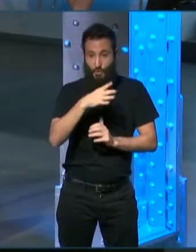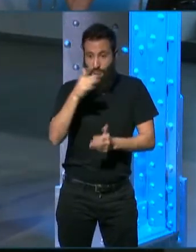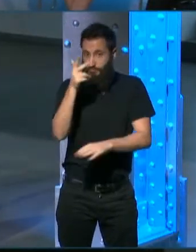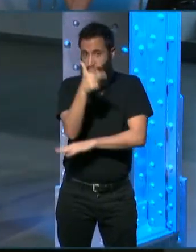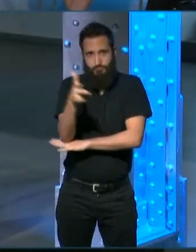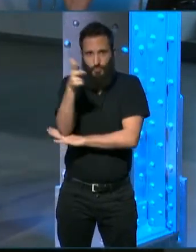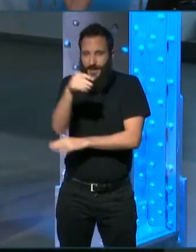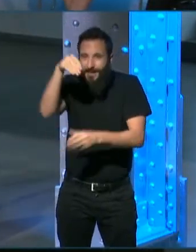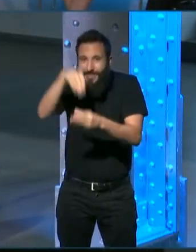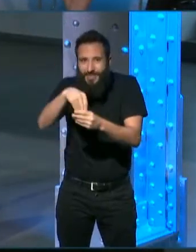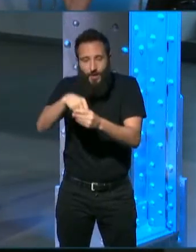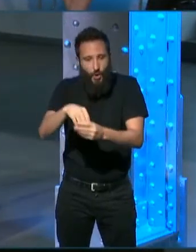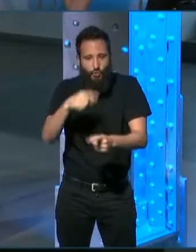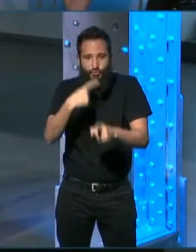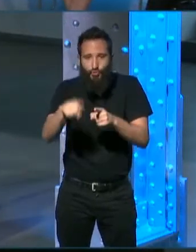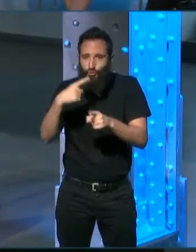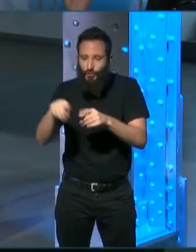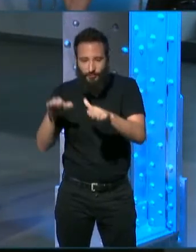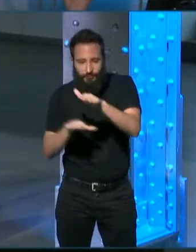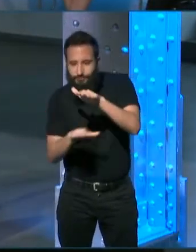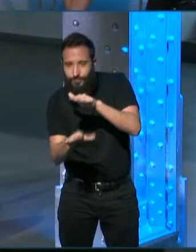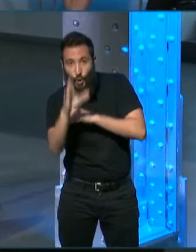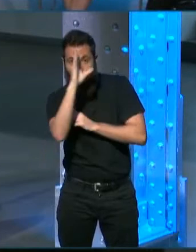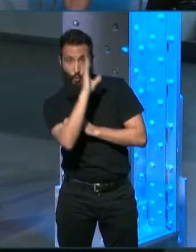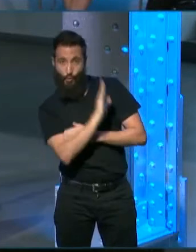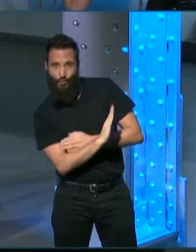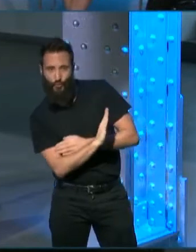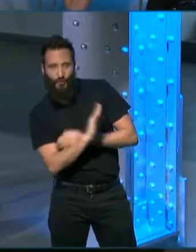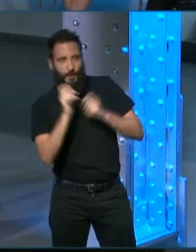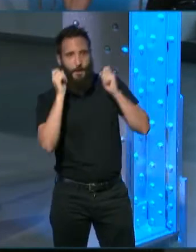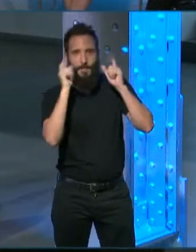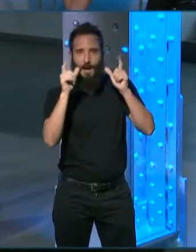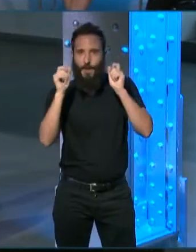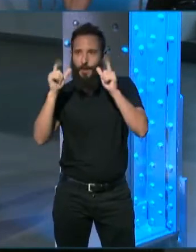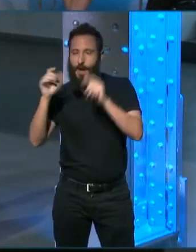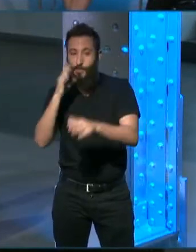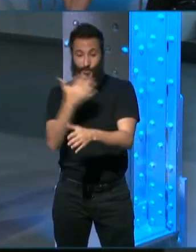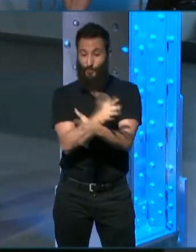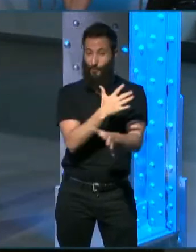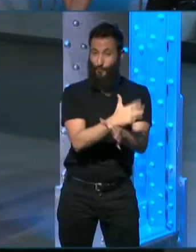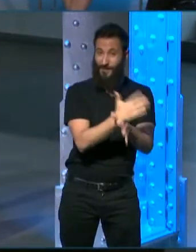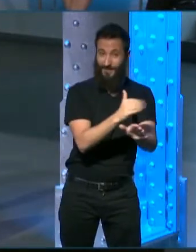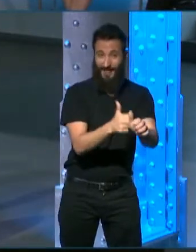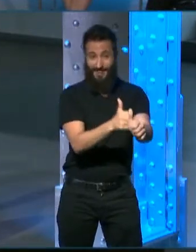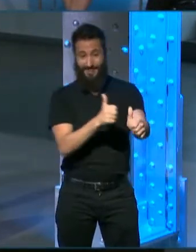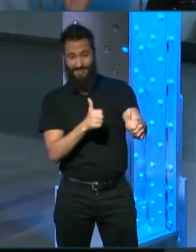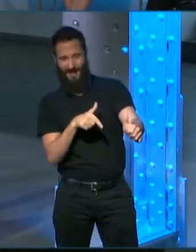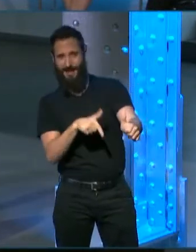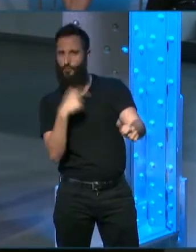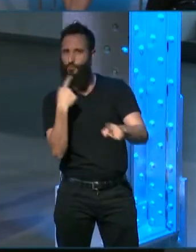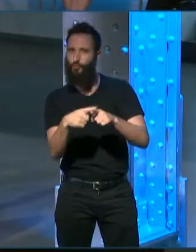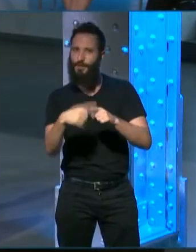reportaje, el descubrir todo eso que estaba ahí detrás también de esos juegos que son fundamentales en tu literatura,